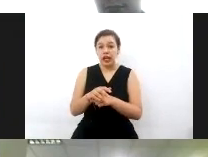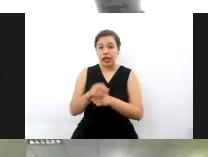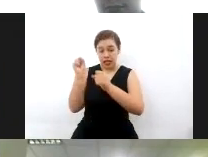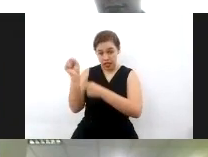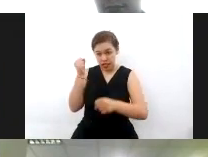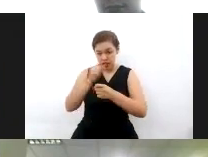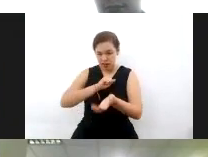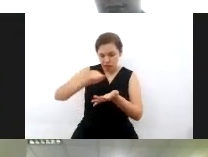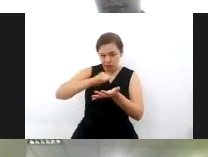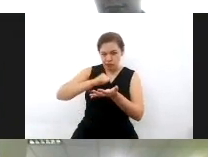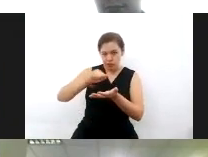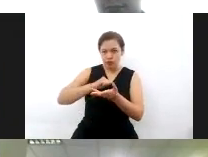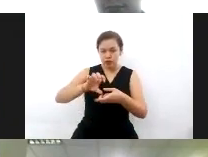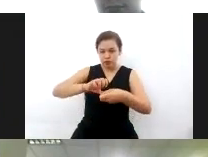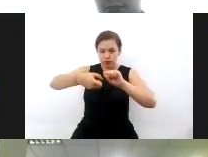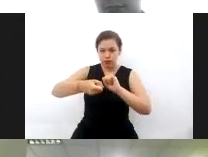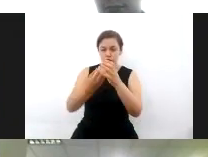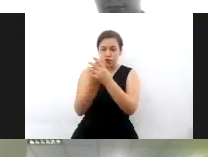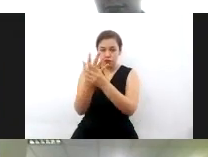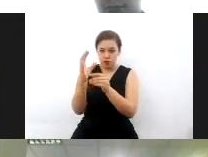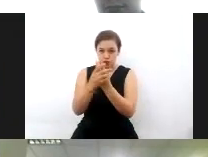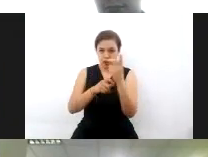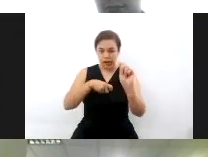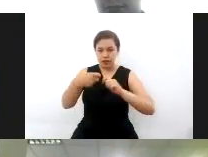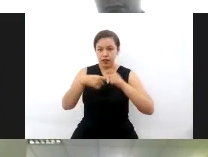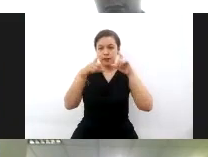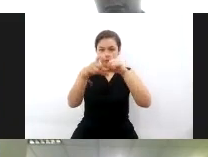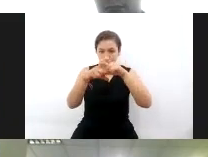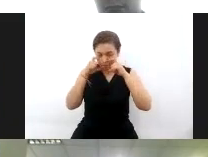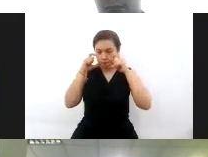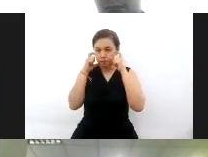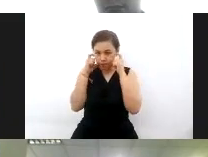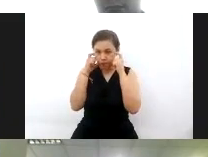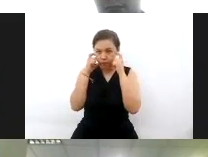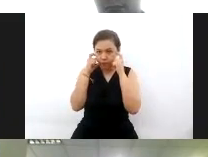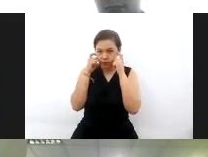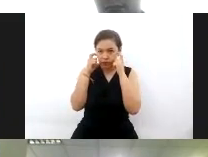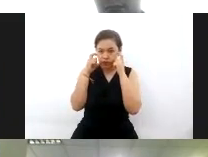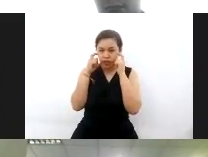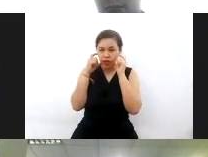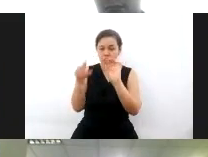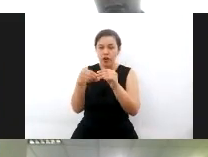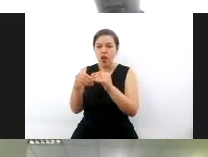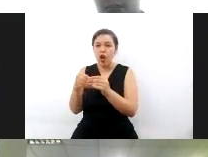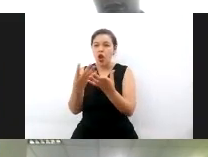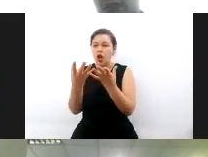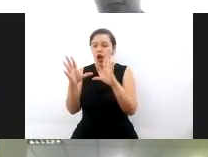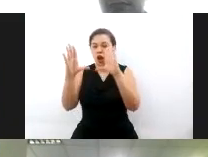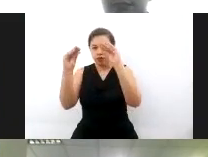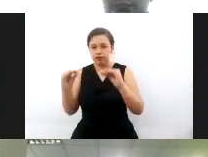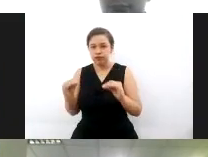cepillo, jerga, guantes de hule, cubrebocas, un pañuelo húmedo o bien un